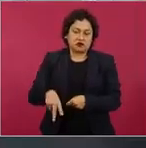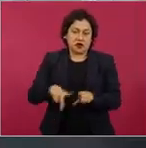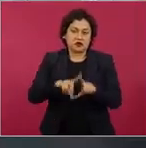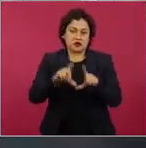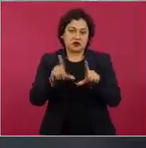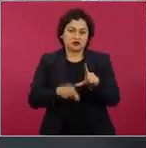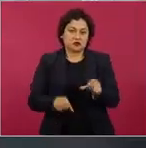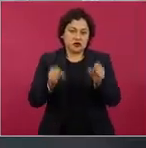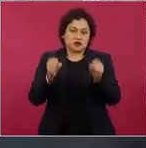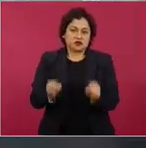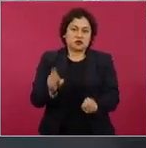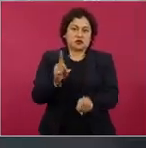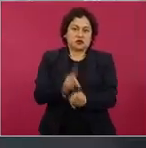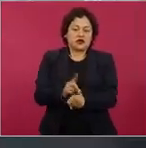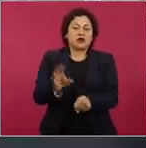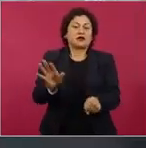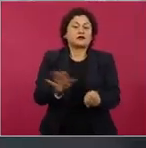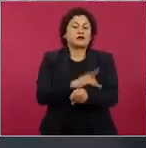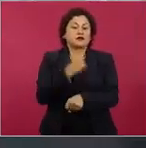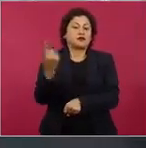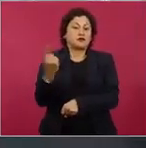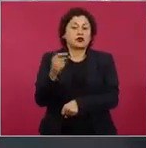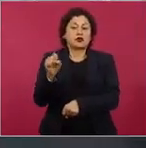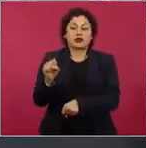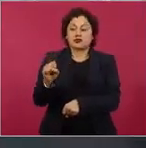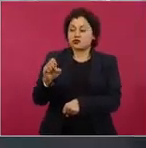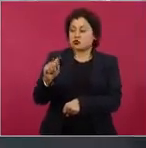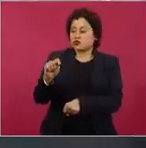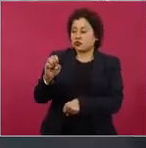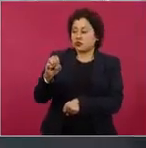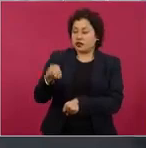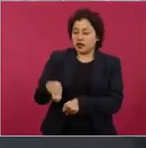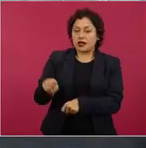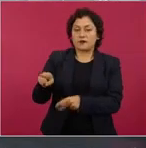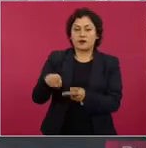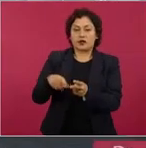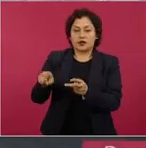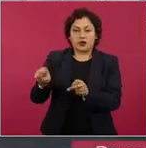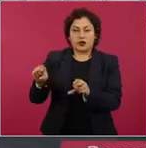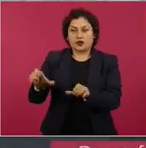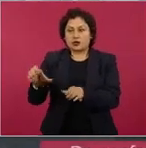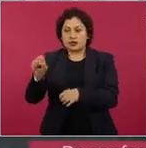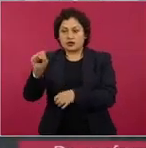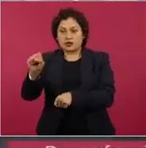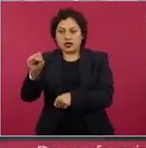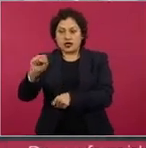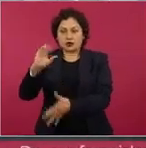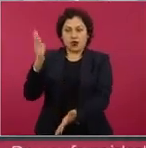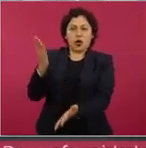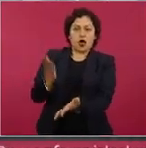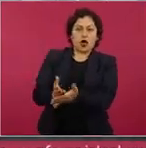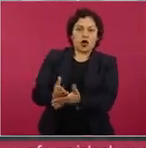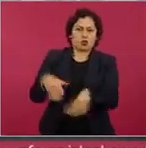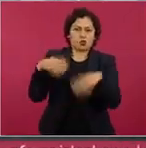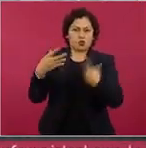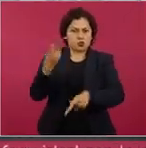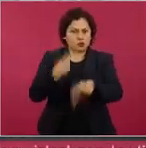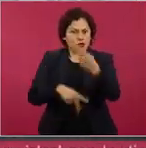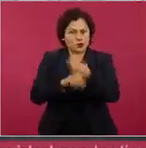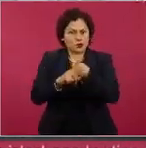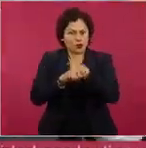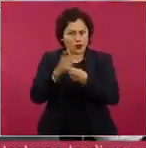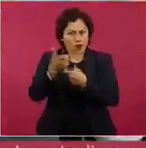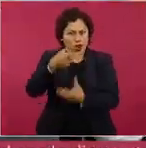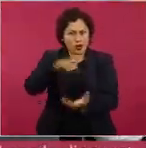o si para el SUTER pueden parar la economía de nuestro país. ¿Les pedirá a este sindicato